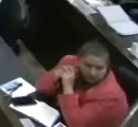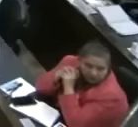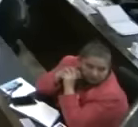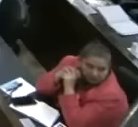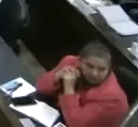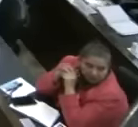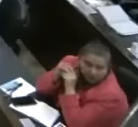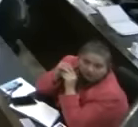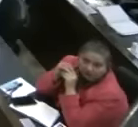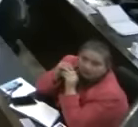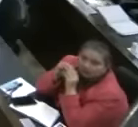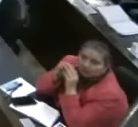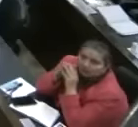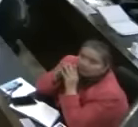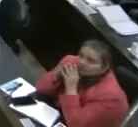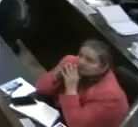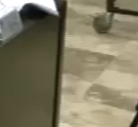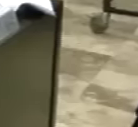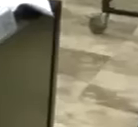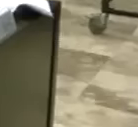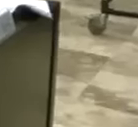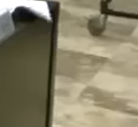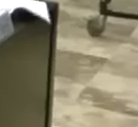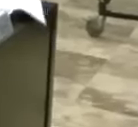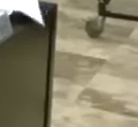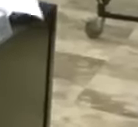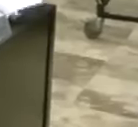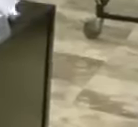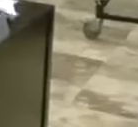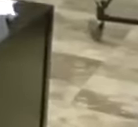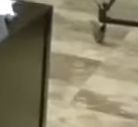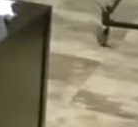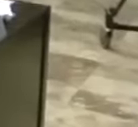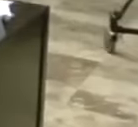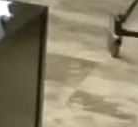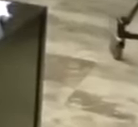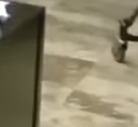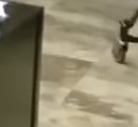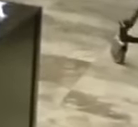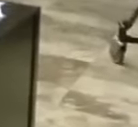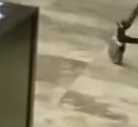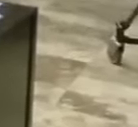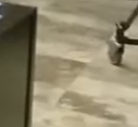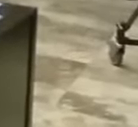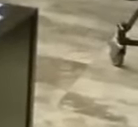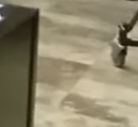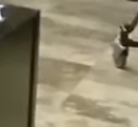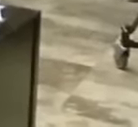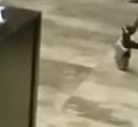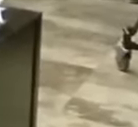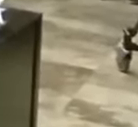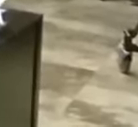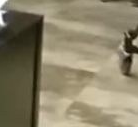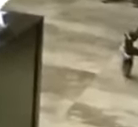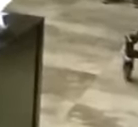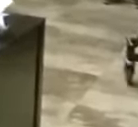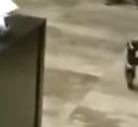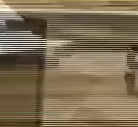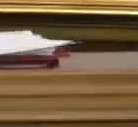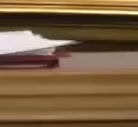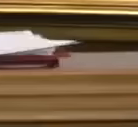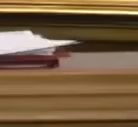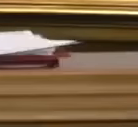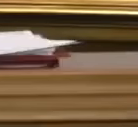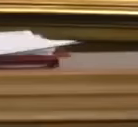Presidente, para solicitar ante esta Cámara el diferimiento, la discusión de esta ley para una próxima jornada.